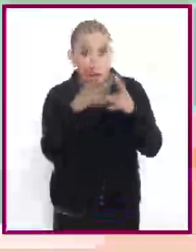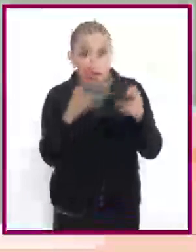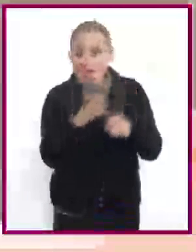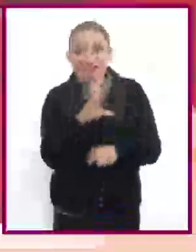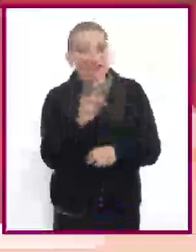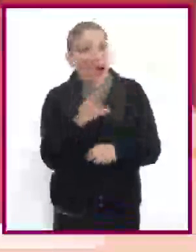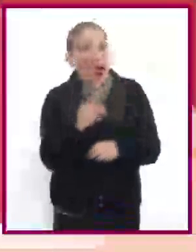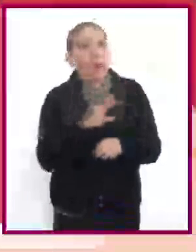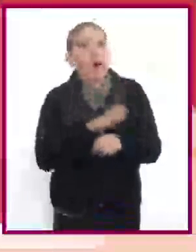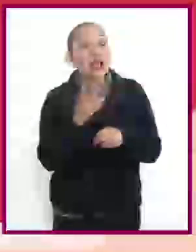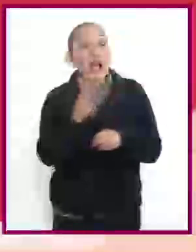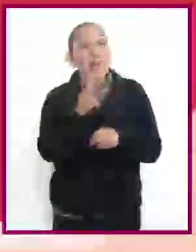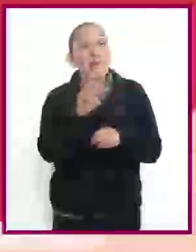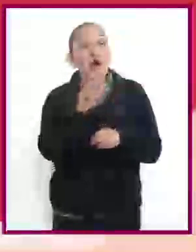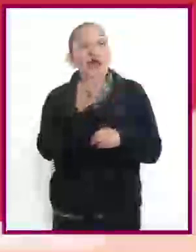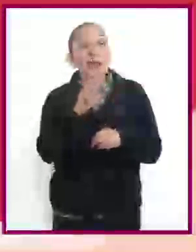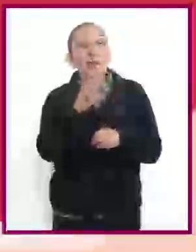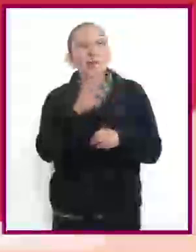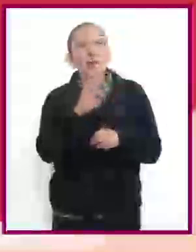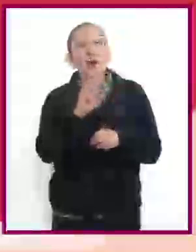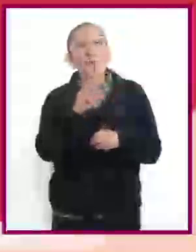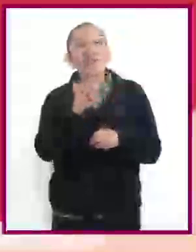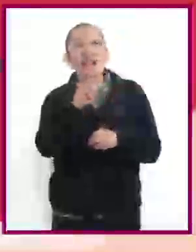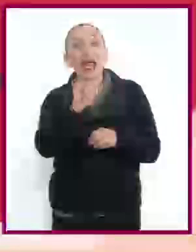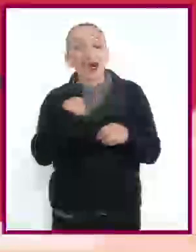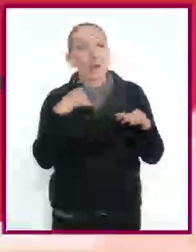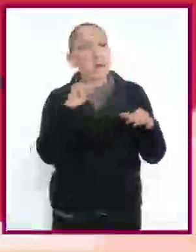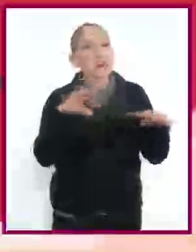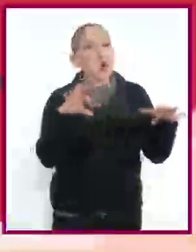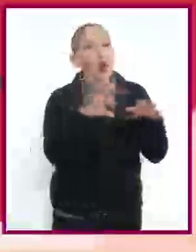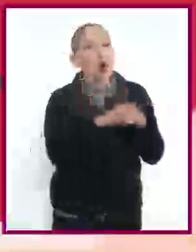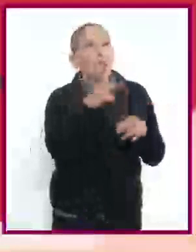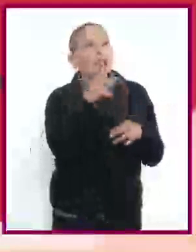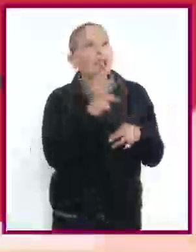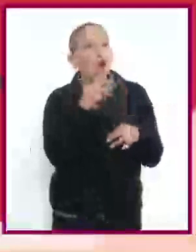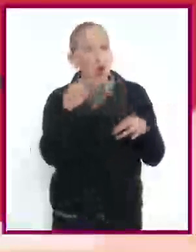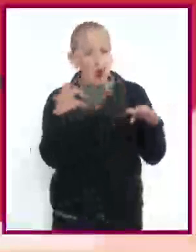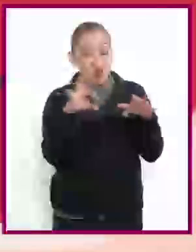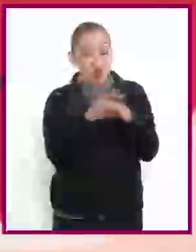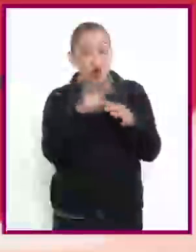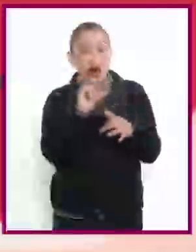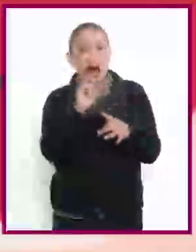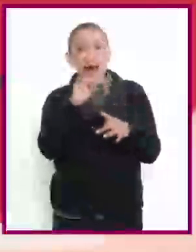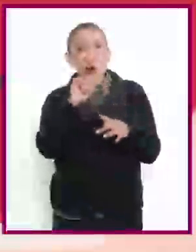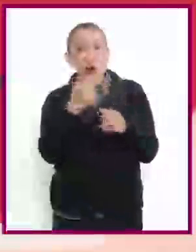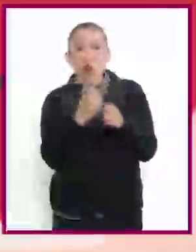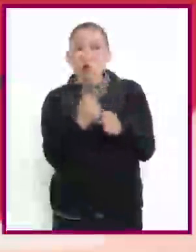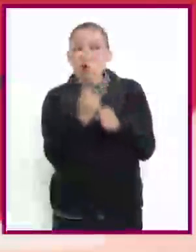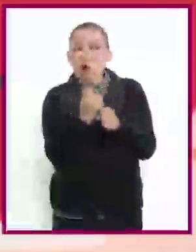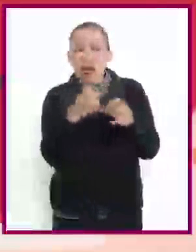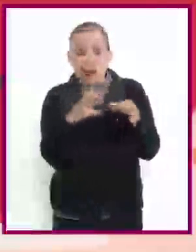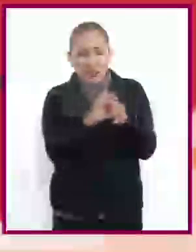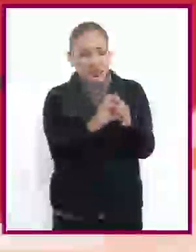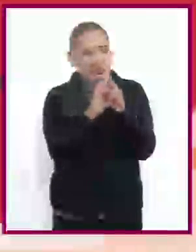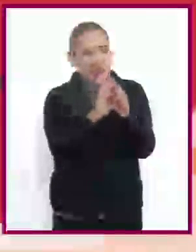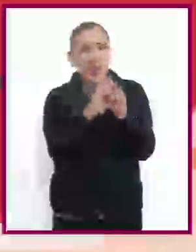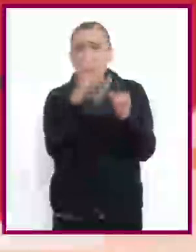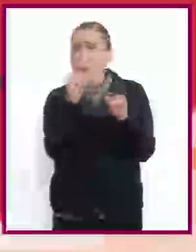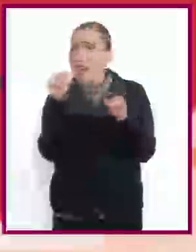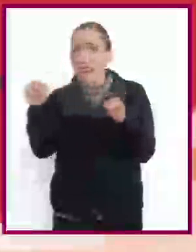casi imperceptibles que consumen los peces o se incorporan al suelo, los cuales serán parte de la cadena